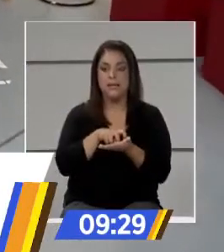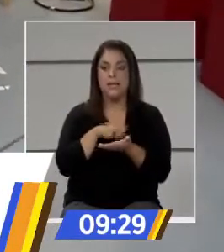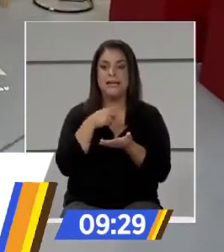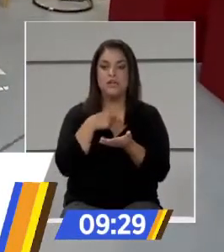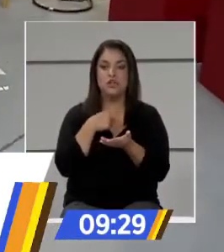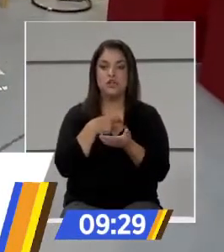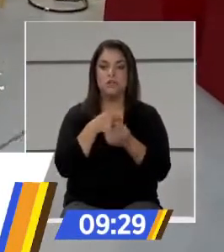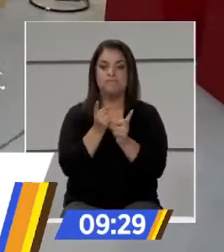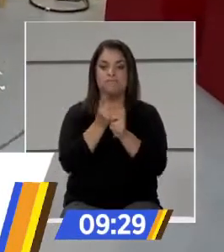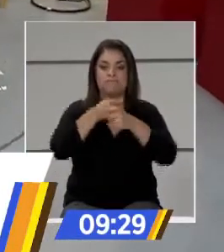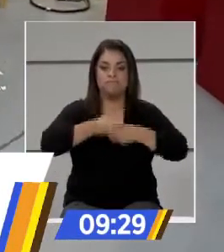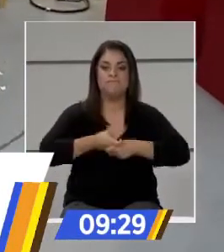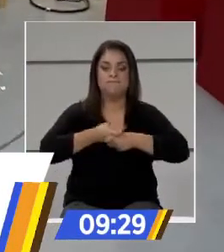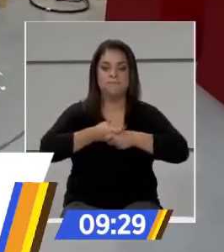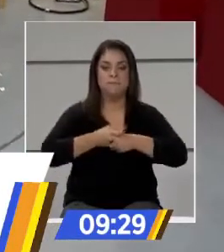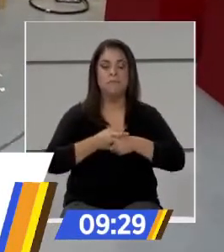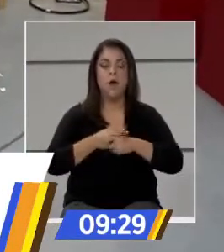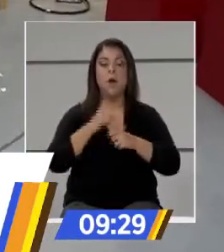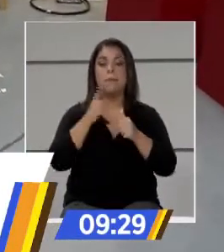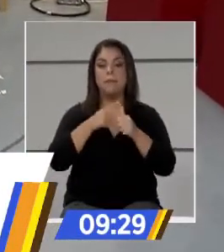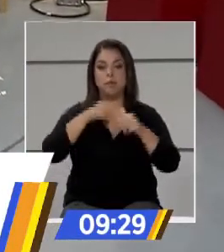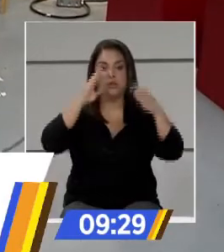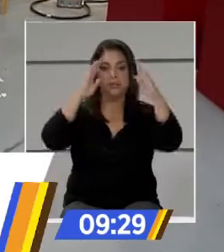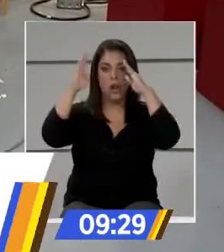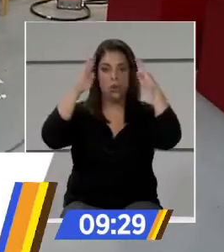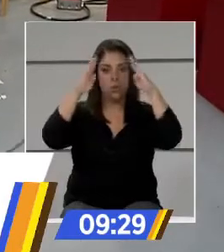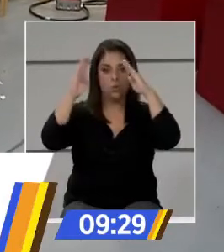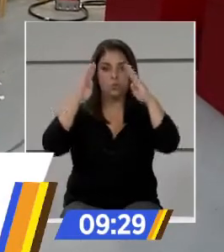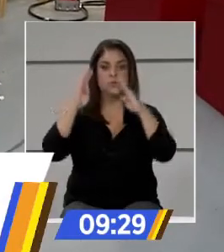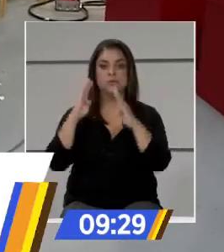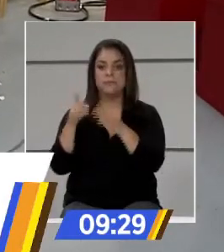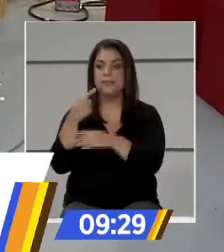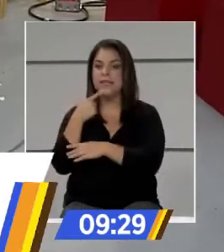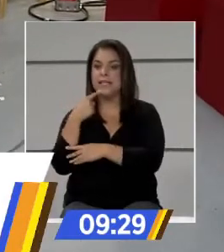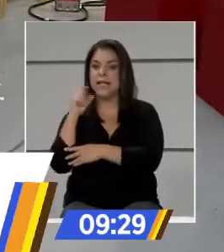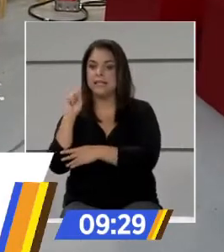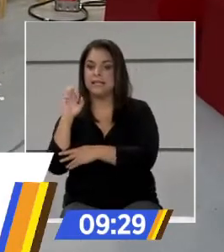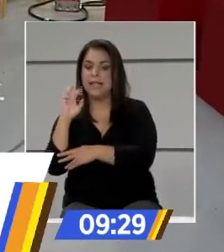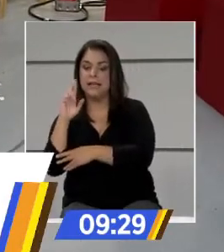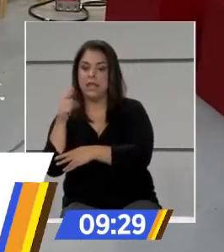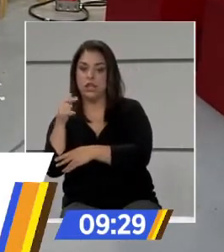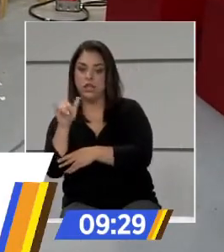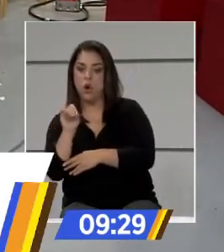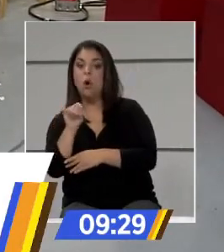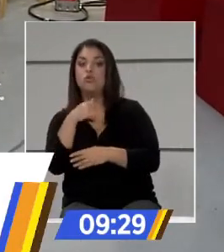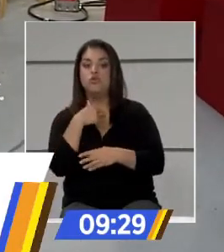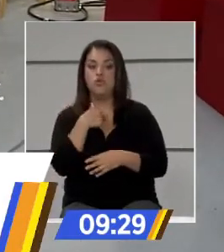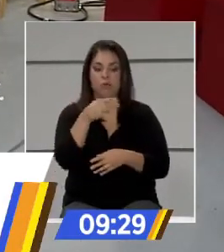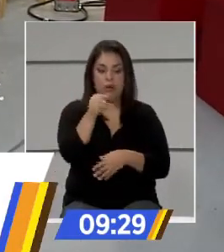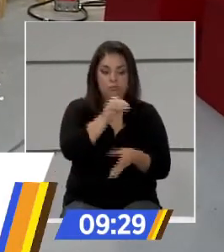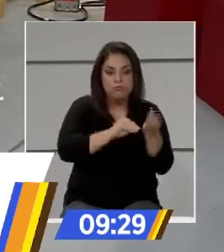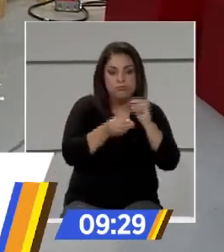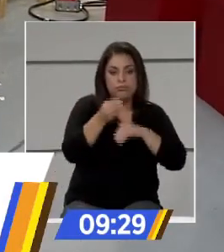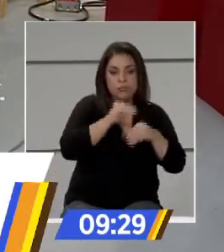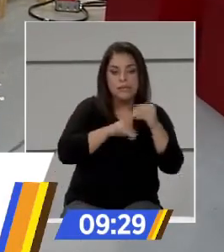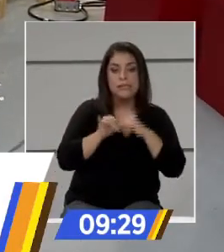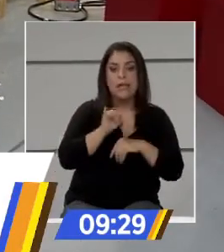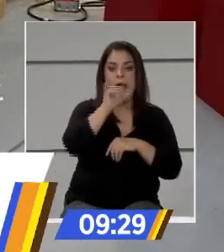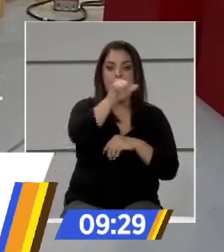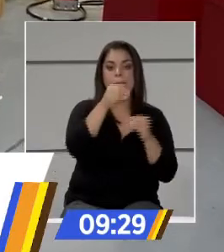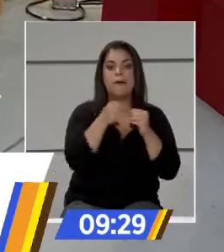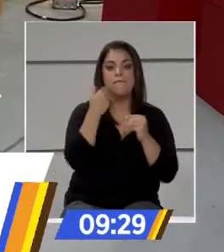vez mientras Sergio manda los saludos. Ajá, ¿usted qué va a hacer? Yo voy a ir haciendo un avioncito para que vean la forma más sencilla de cómo se hace. Ok,